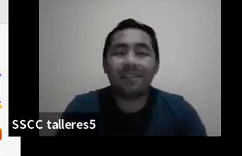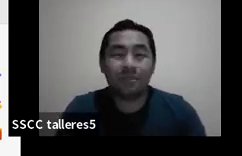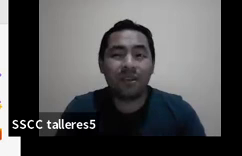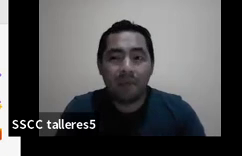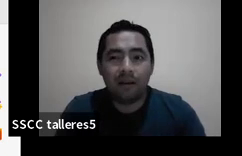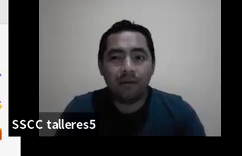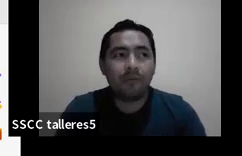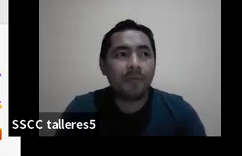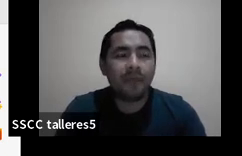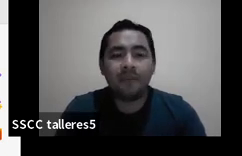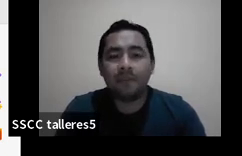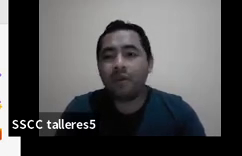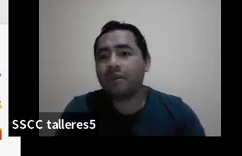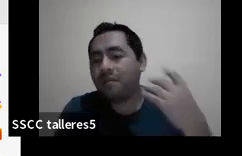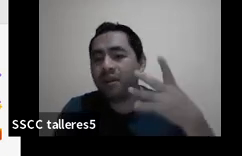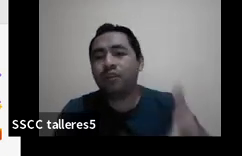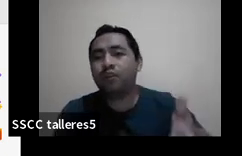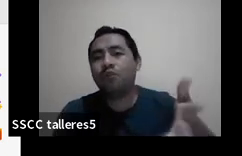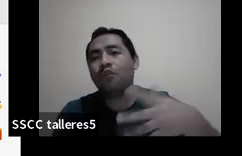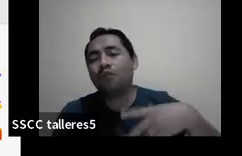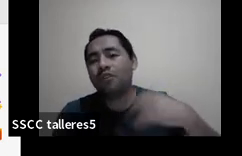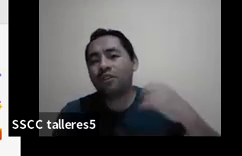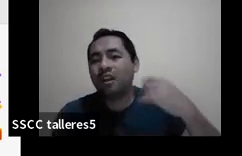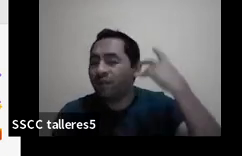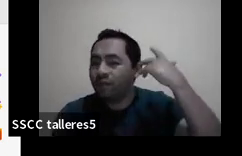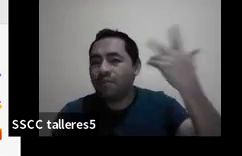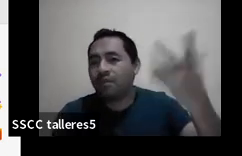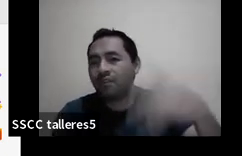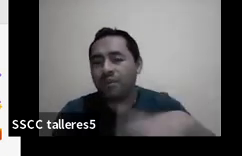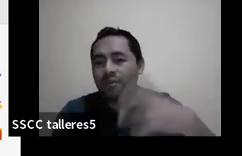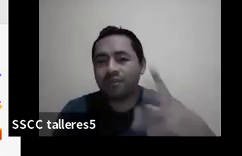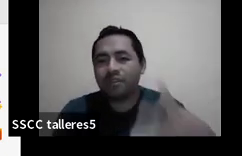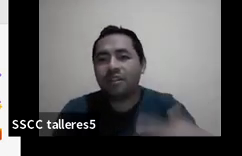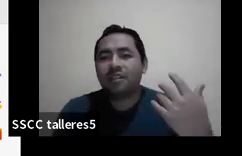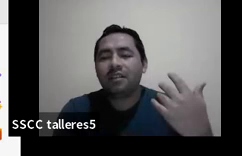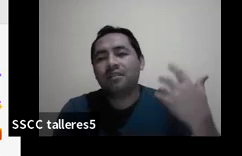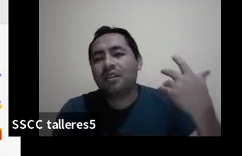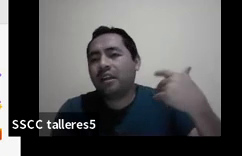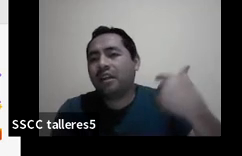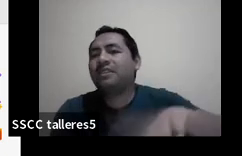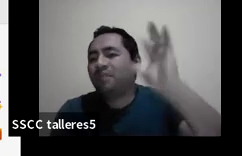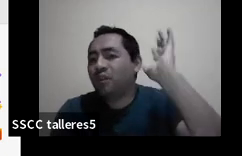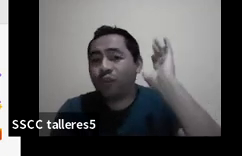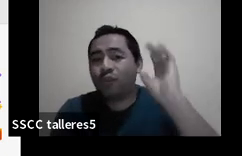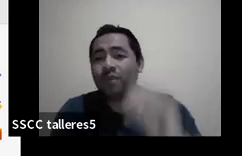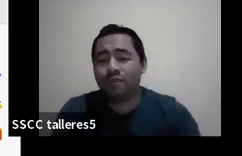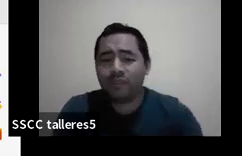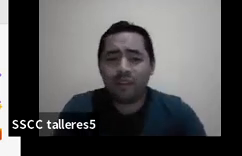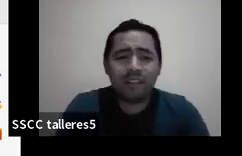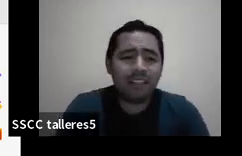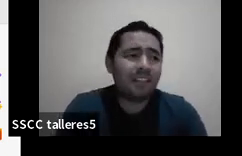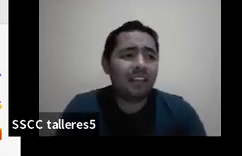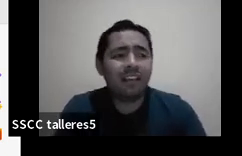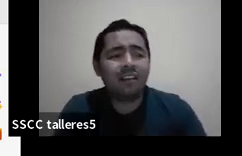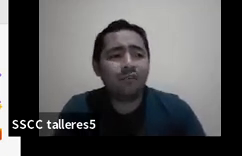que pueden reaccionar mal, ¿no? Y decir, pues, mi hijito es sordo, y a la vez también, no sé, pues, ¿qué va a hacer mi hijo sordo? Pues,